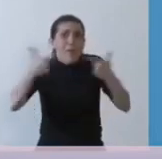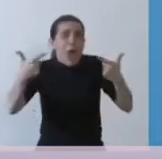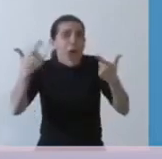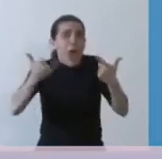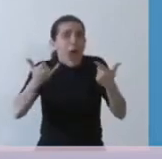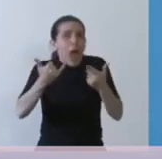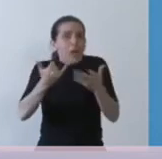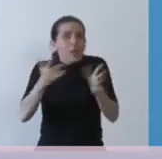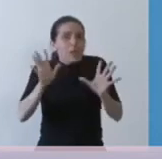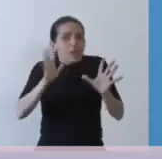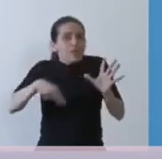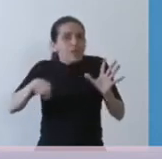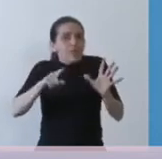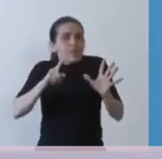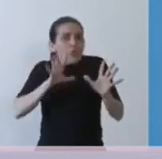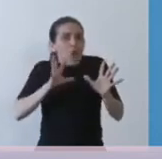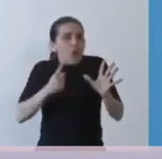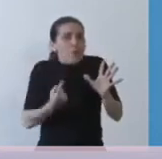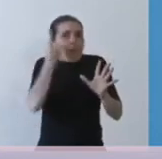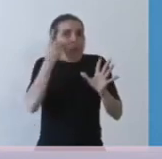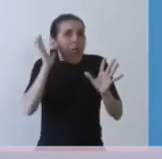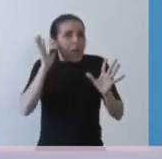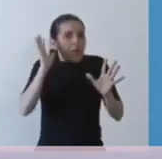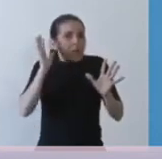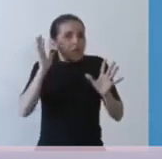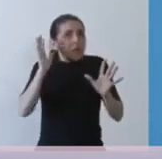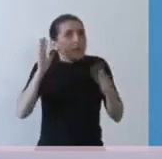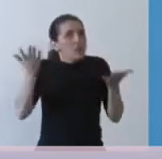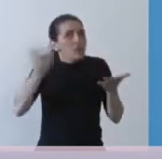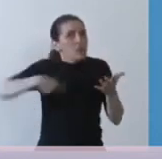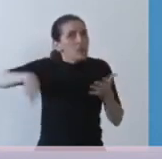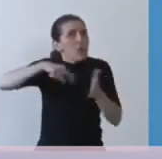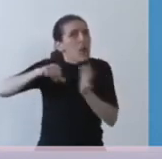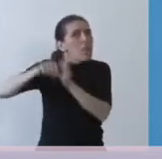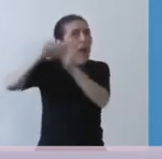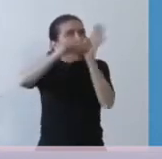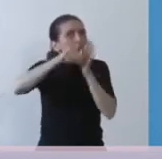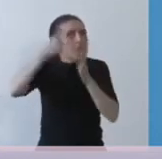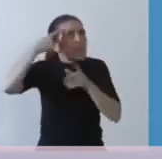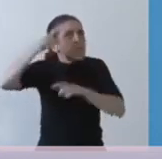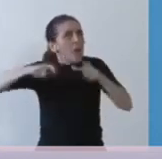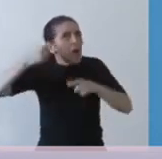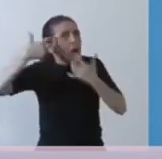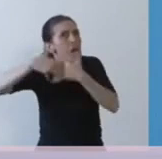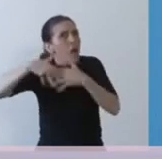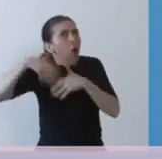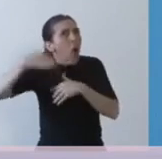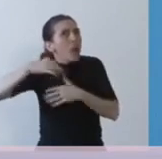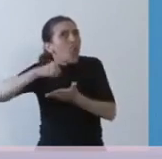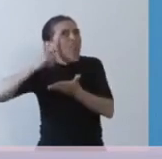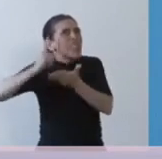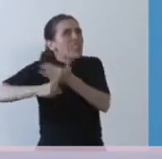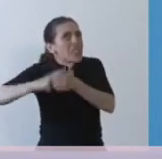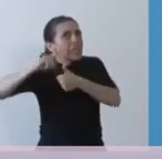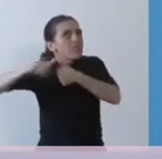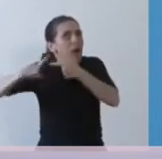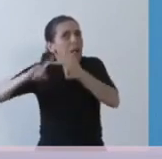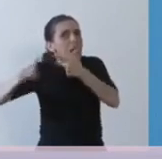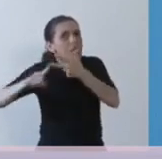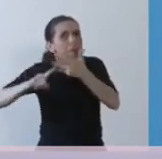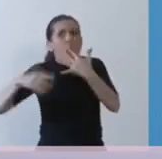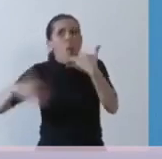conocidas y que insisto están obligando en diferentes países a tomar medidas de excepción justamente